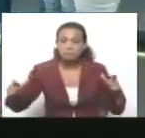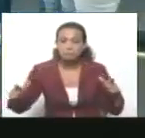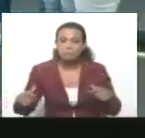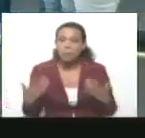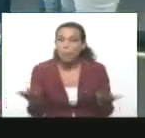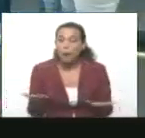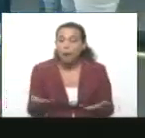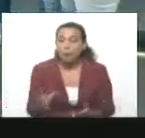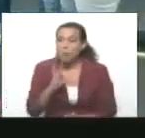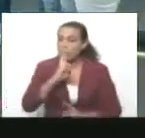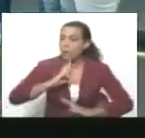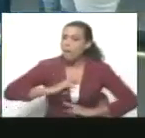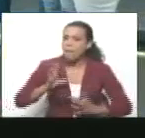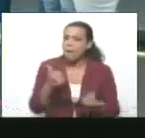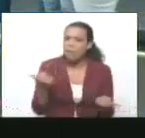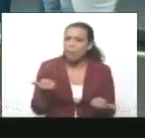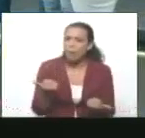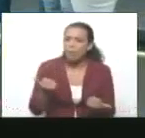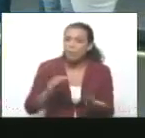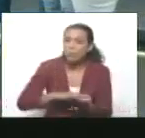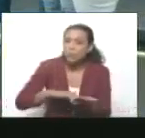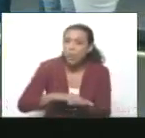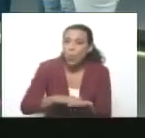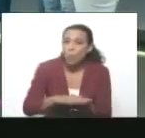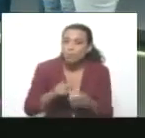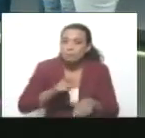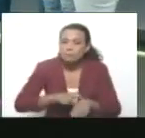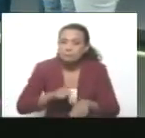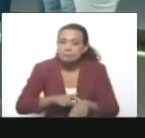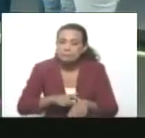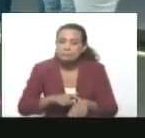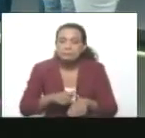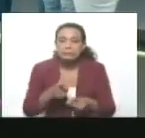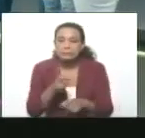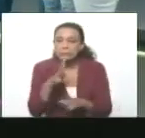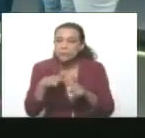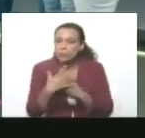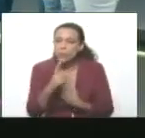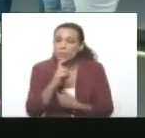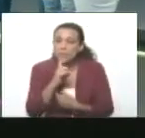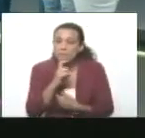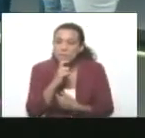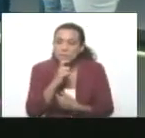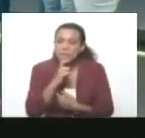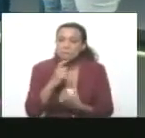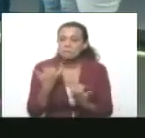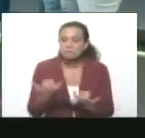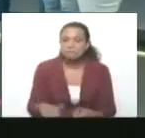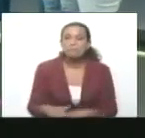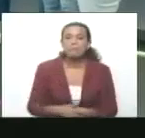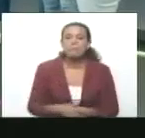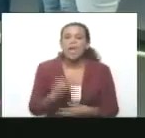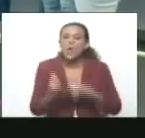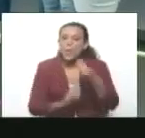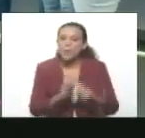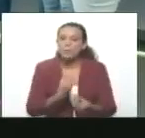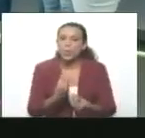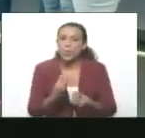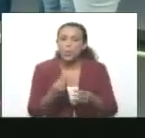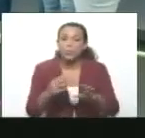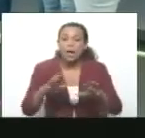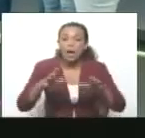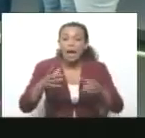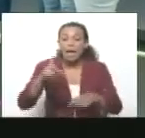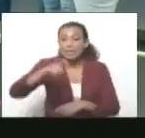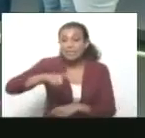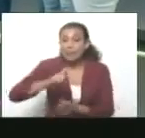1x10? Resolvemos casos cortos y casos largos, pero lo resolvemos. ¿Ah? ¿Qué le hicieron a la bomba?